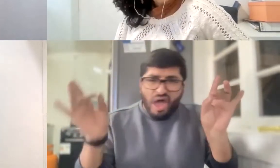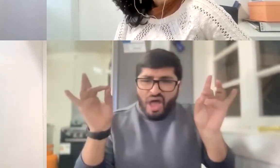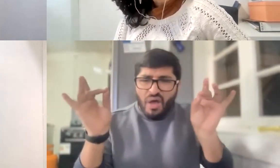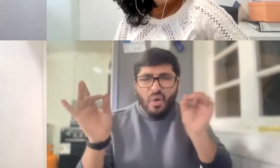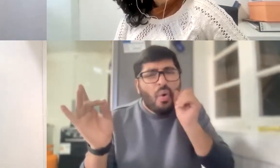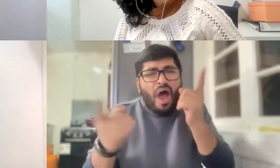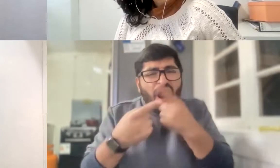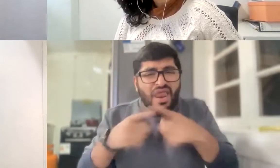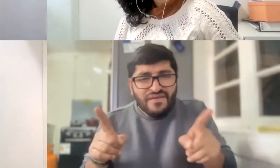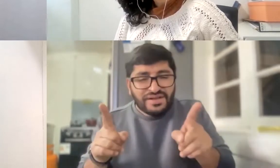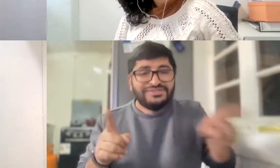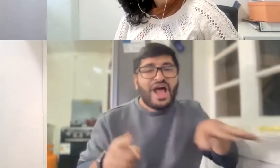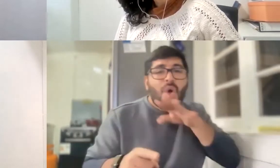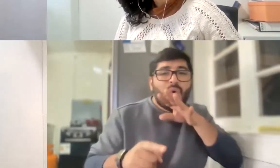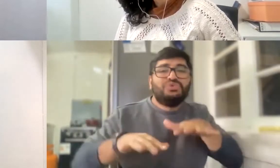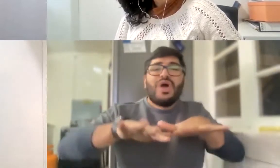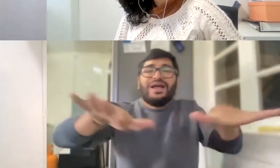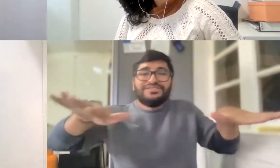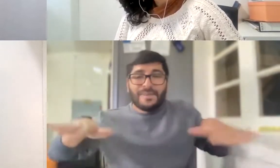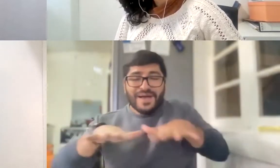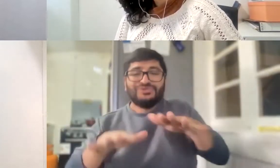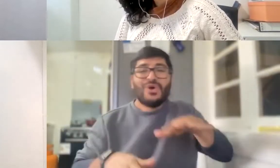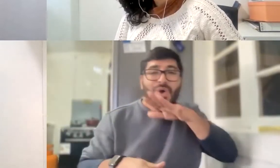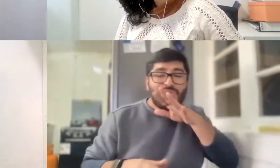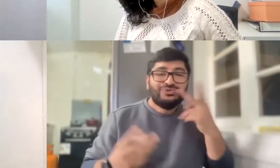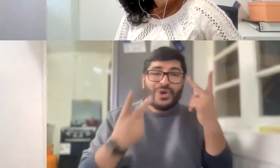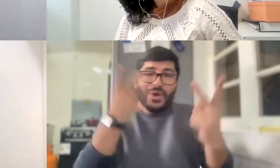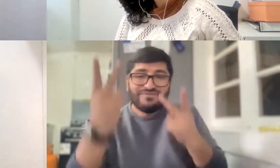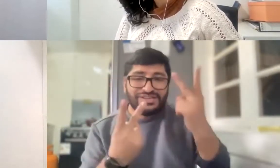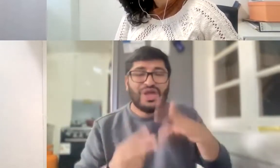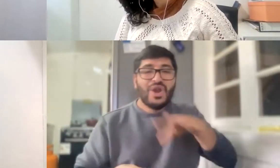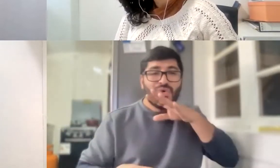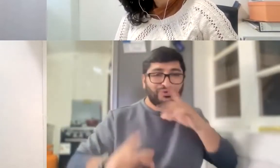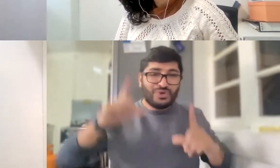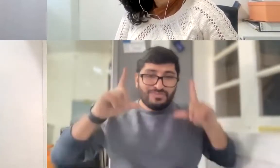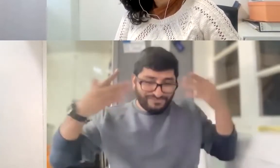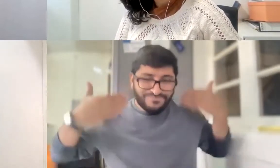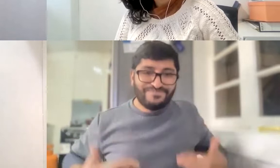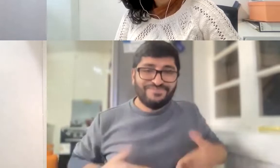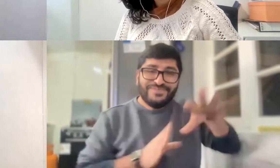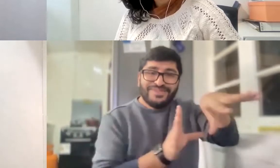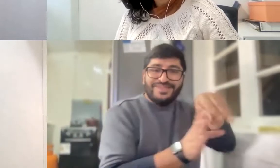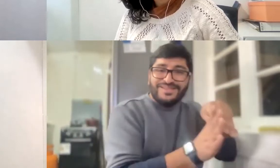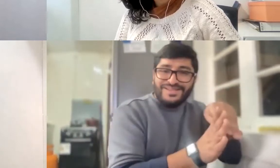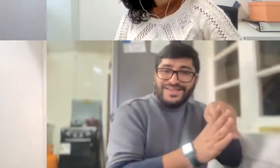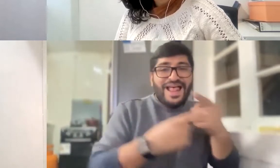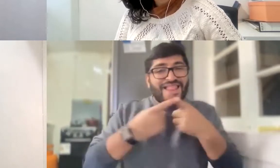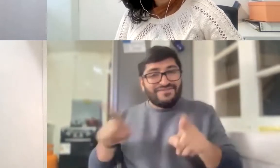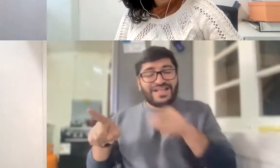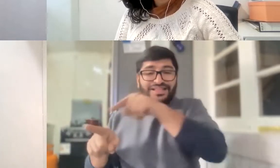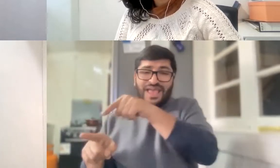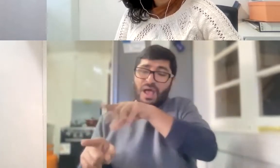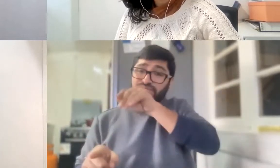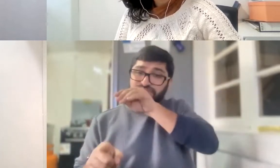eso, con esa seña, yo estoy diciendo toda una oración y lo estoy expresando de forma. Y depende del contexto también muy visual. Por ejemplo, el